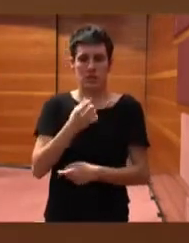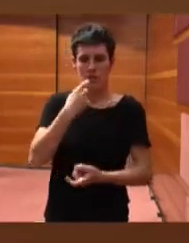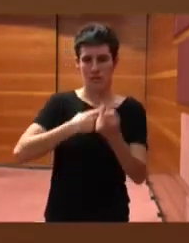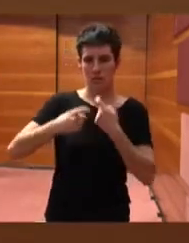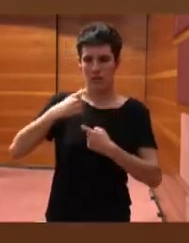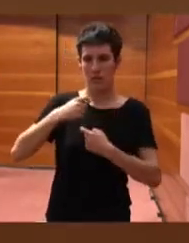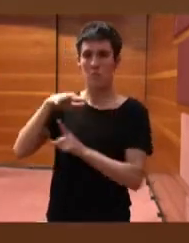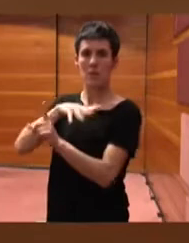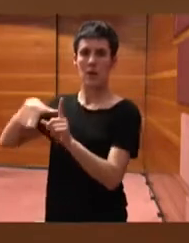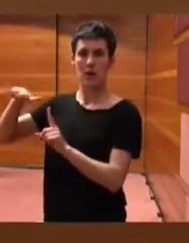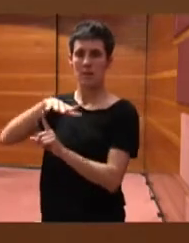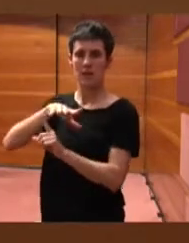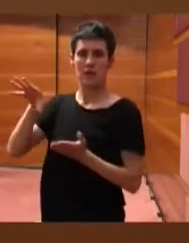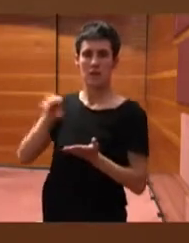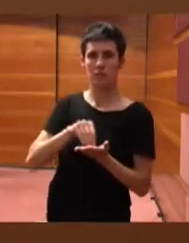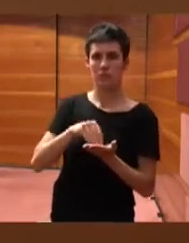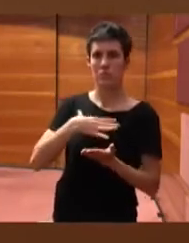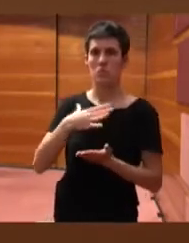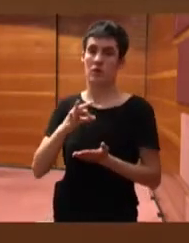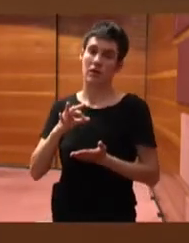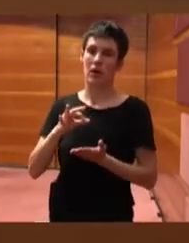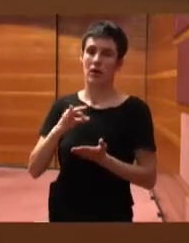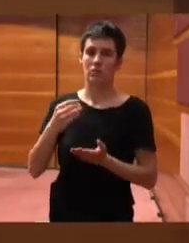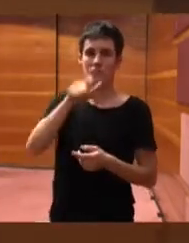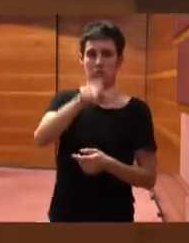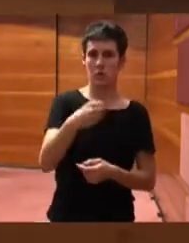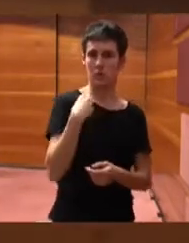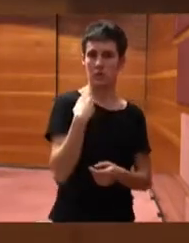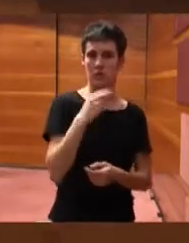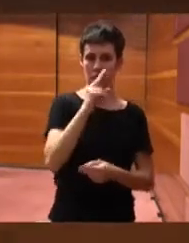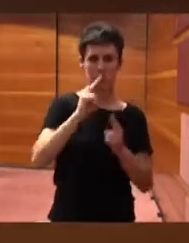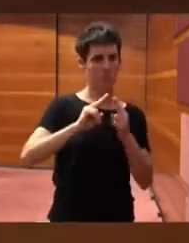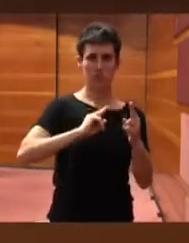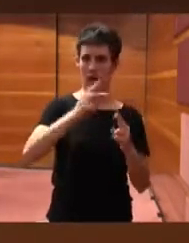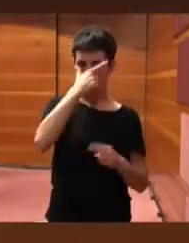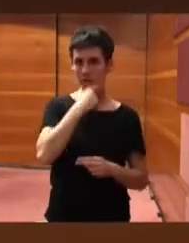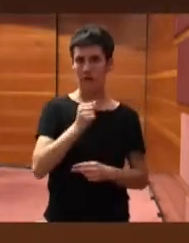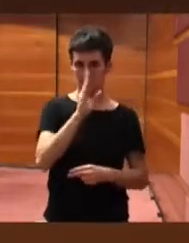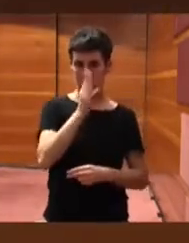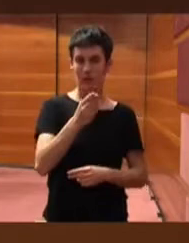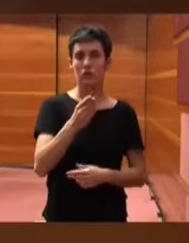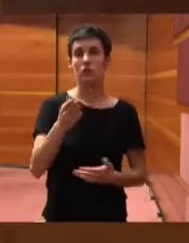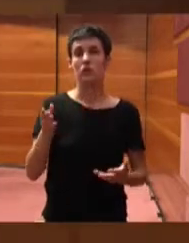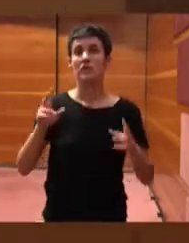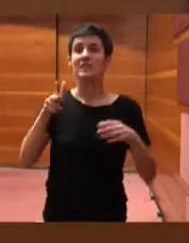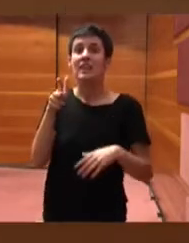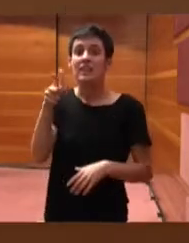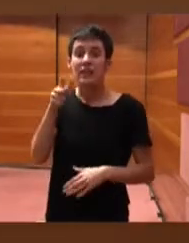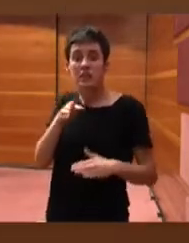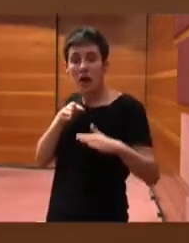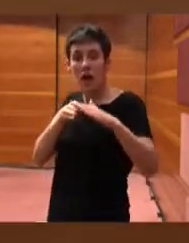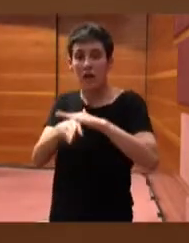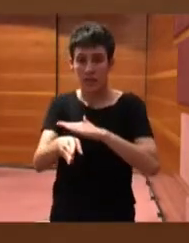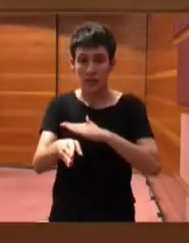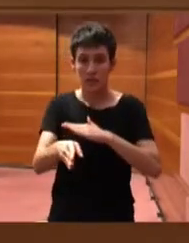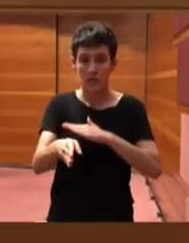ambiente, es muy posible que luego puedas contestar bien preguntas de la ciudadanía. Por lo tanto, esto de del derecho de acceso